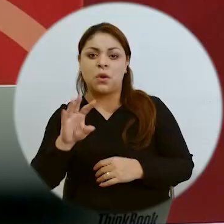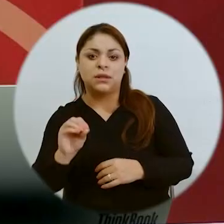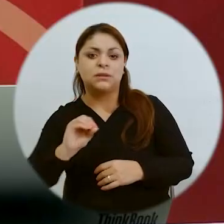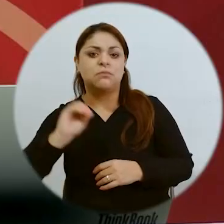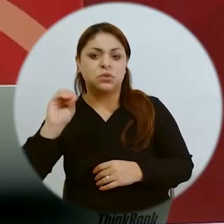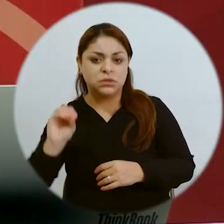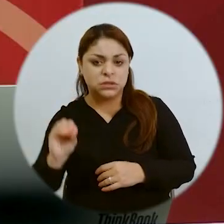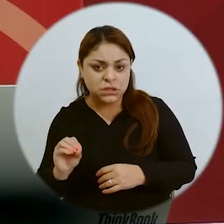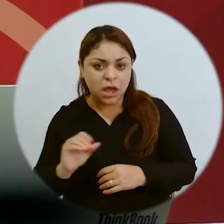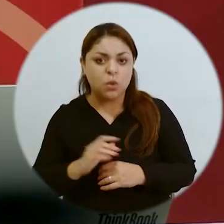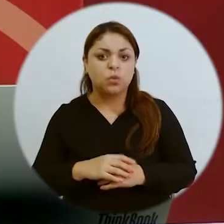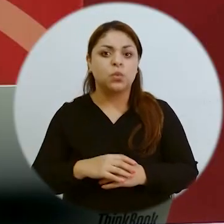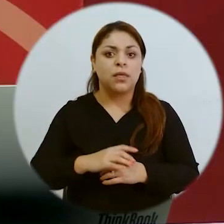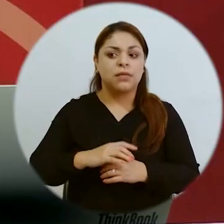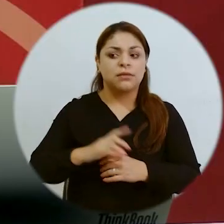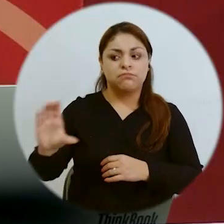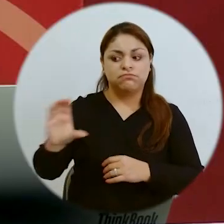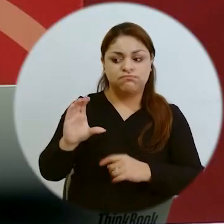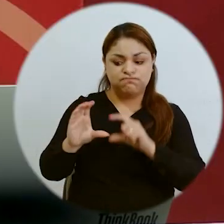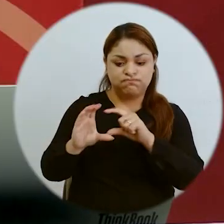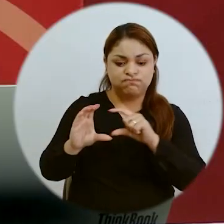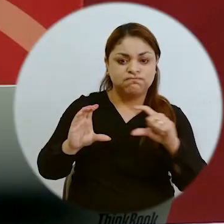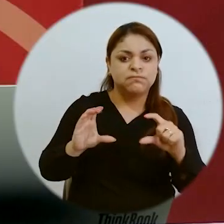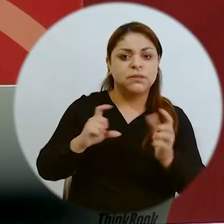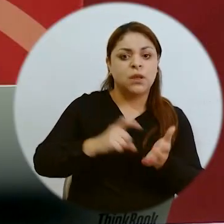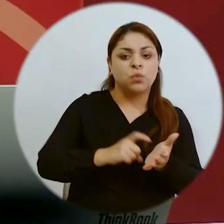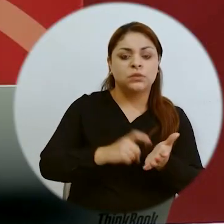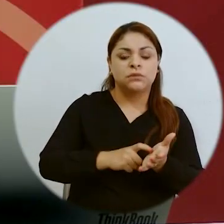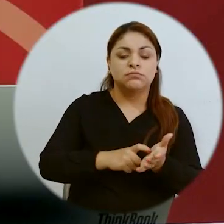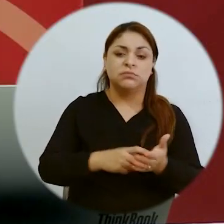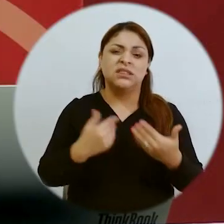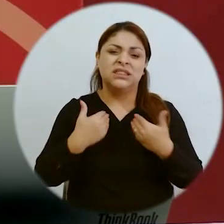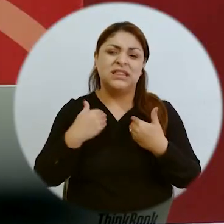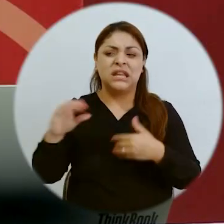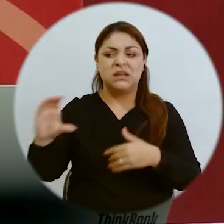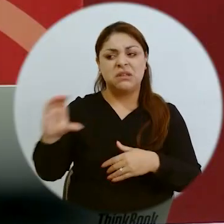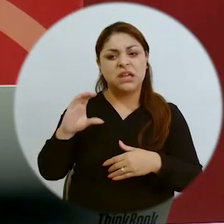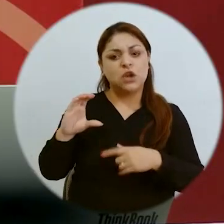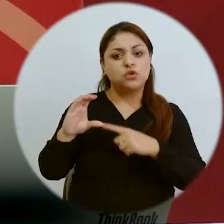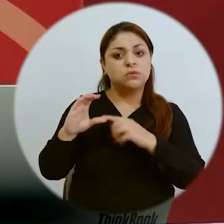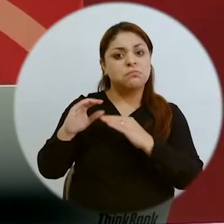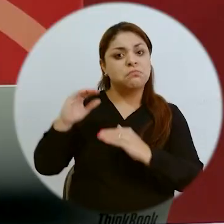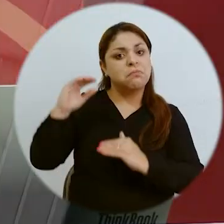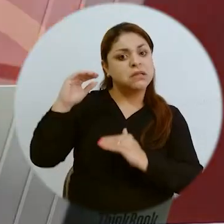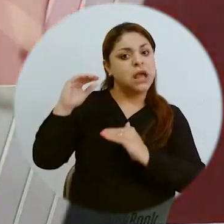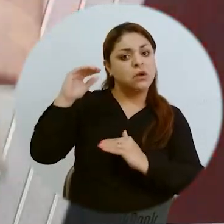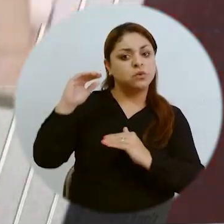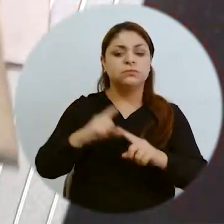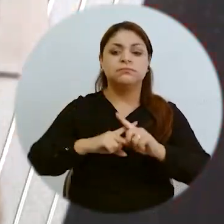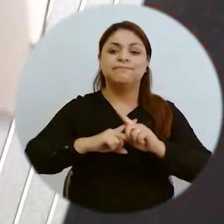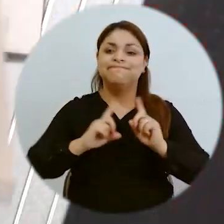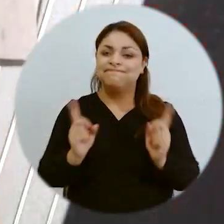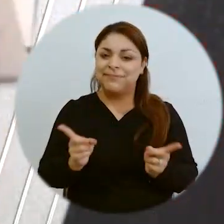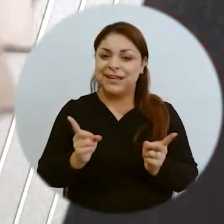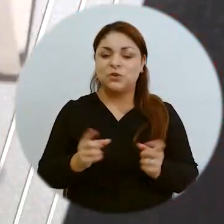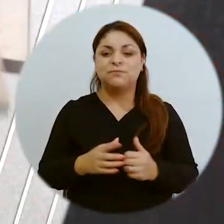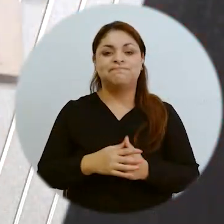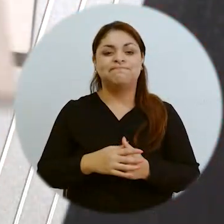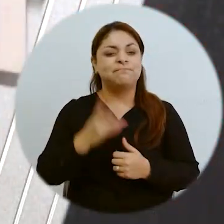no es tanto el numerador, más bien es del denominador lo que los está afectando. Está un segundo grupo que tiene